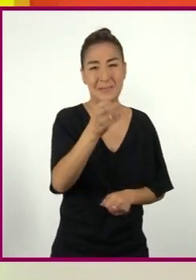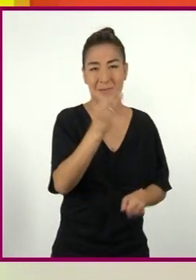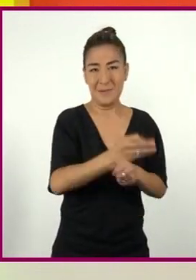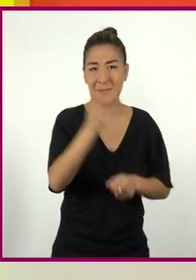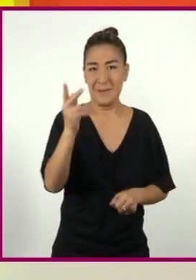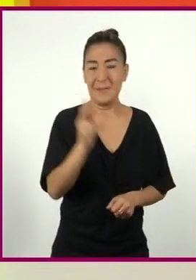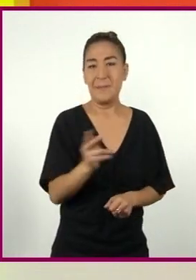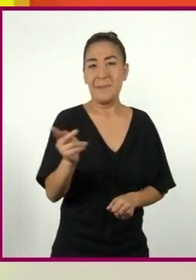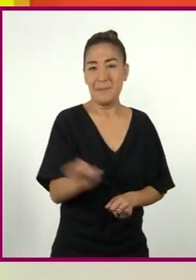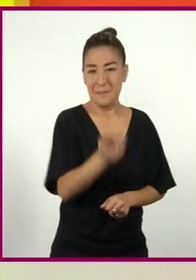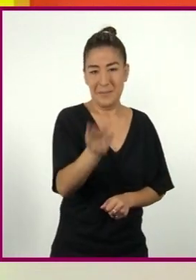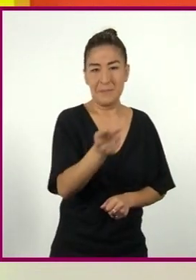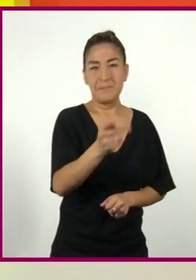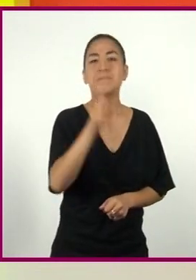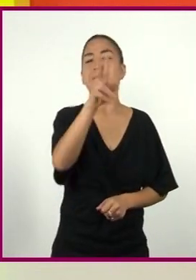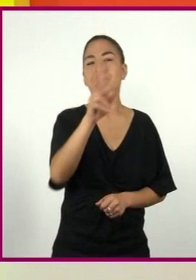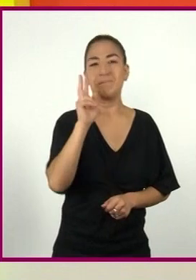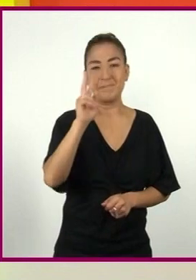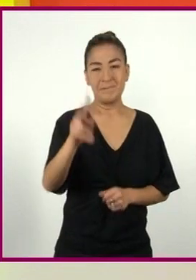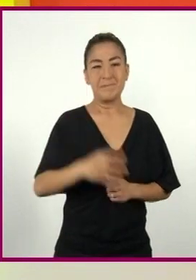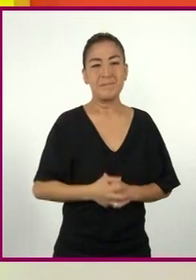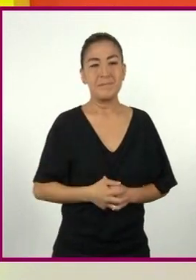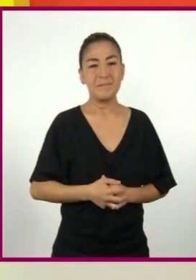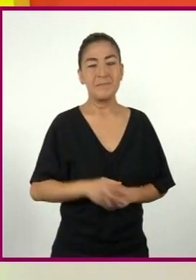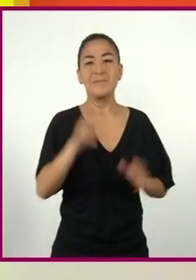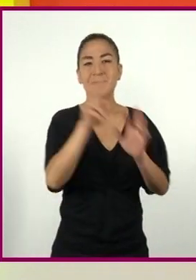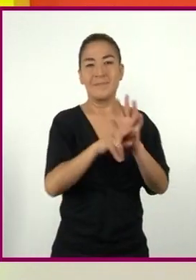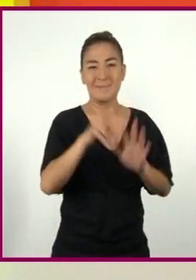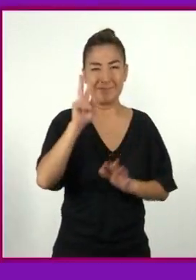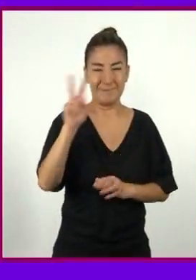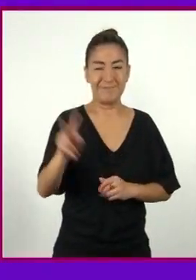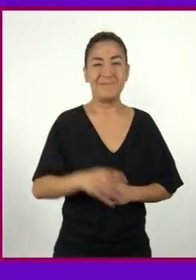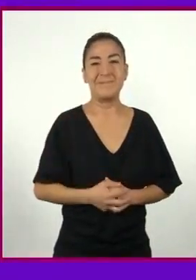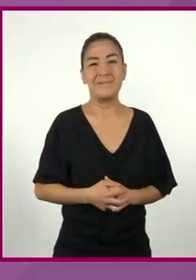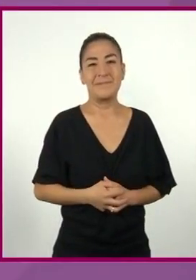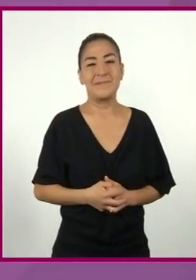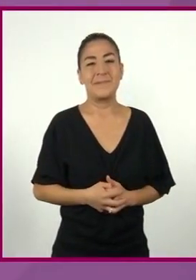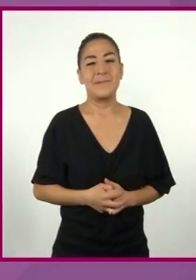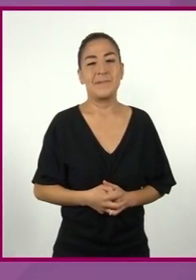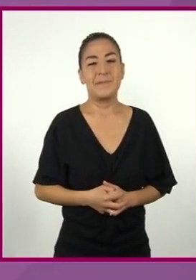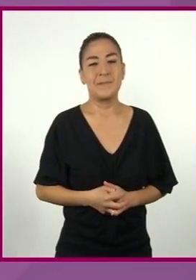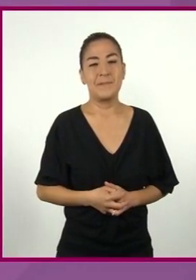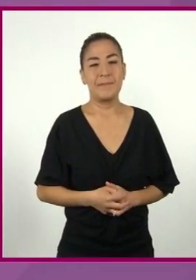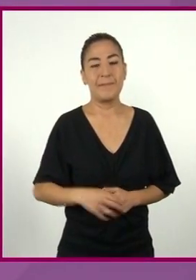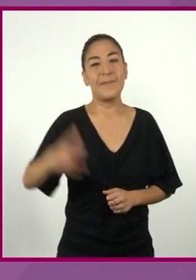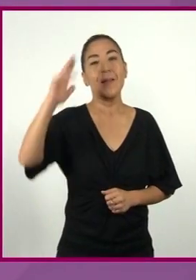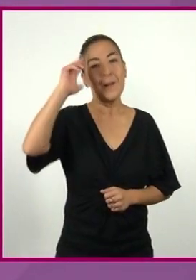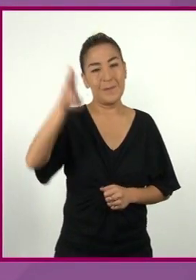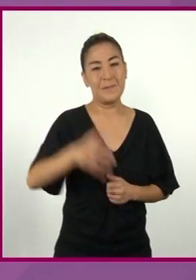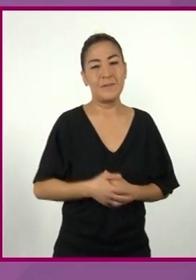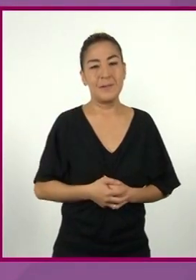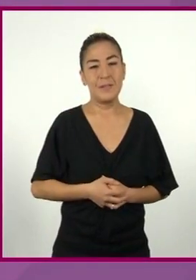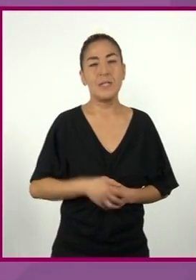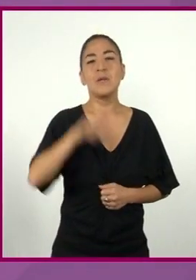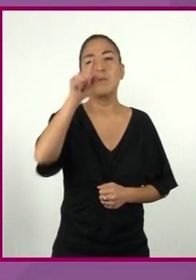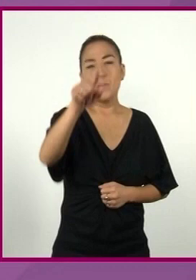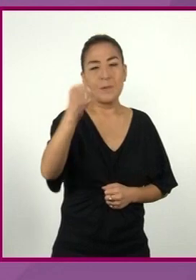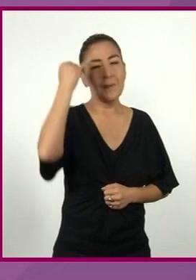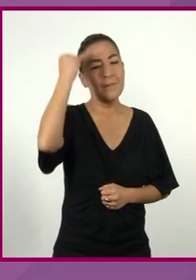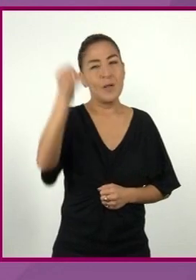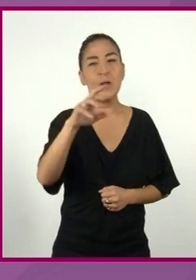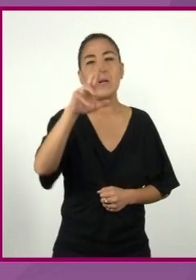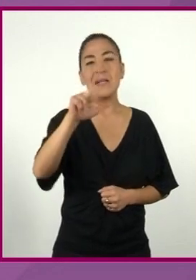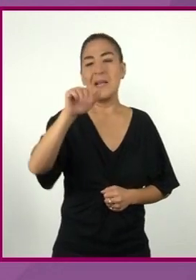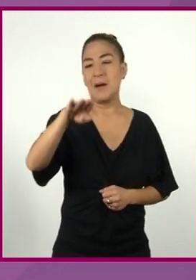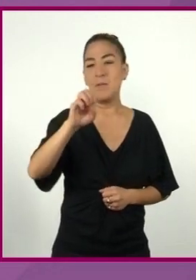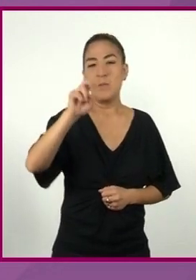preguntas? ¡Acompáñenme! ¡Corre video! Hola, ¿se imaginan a Ramón López